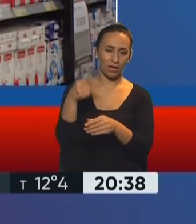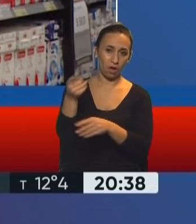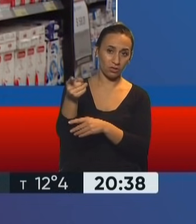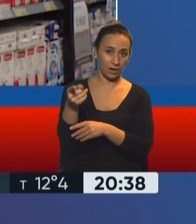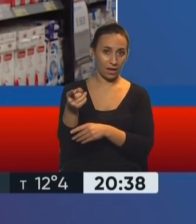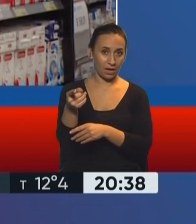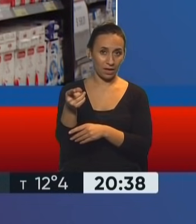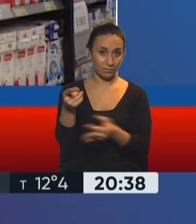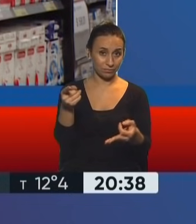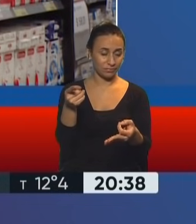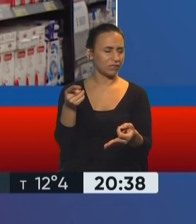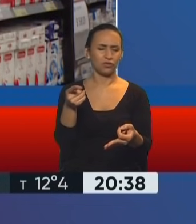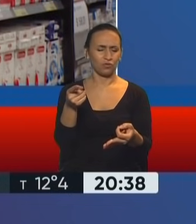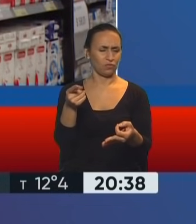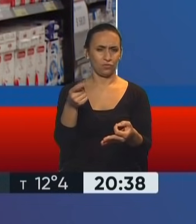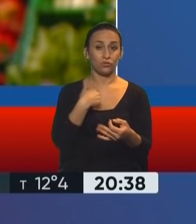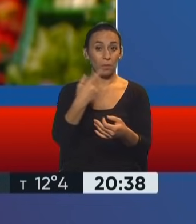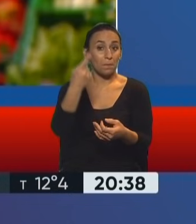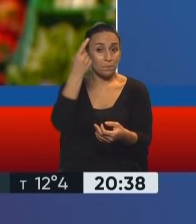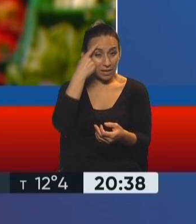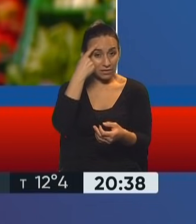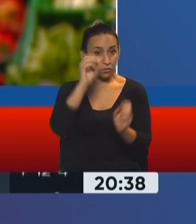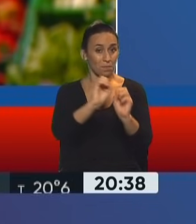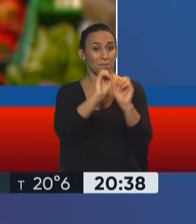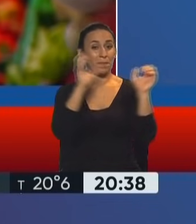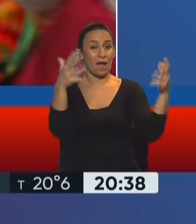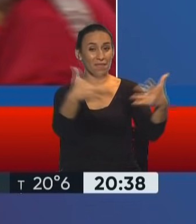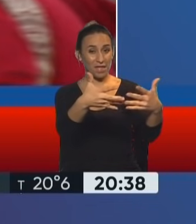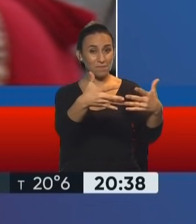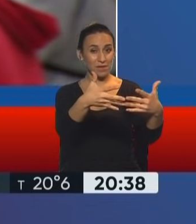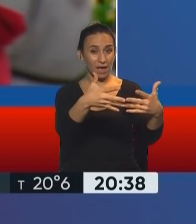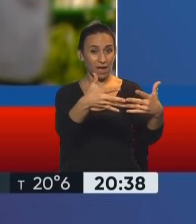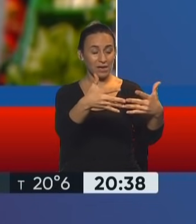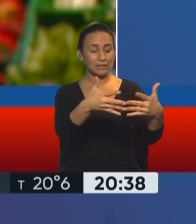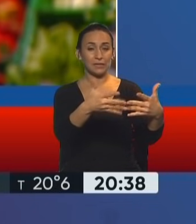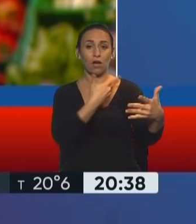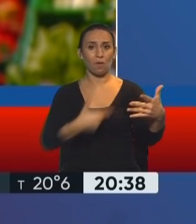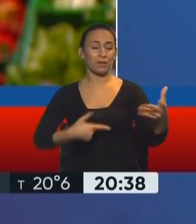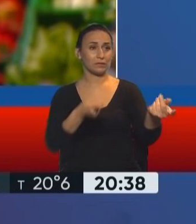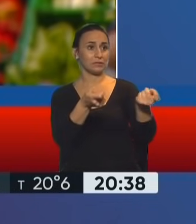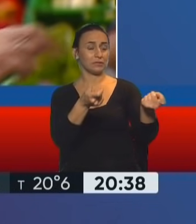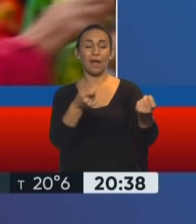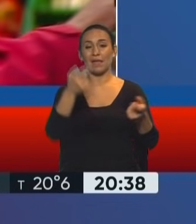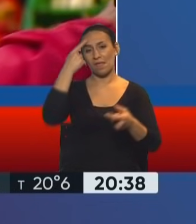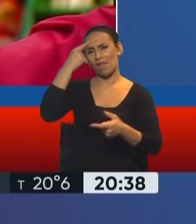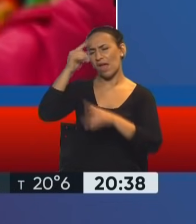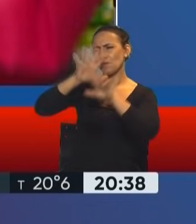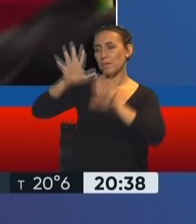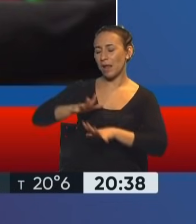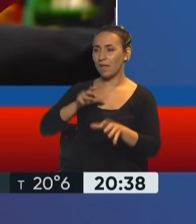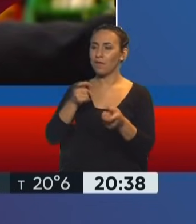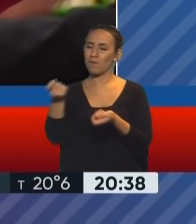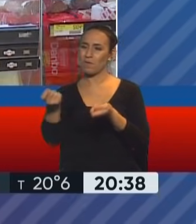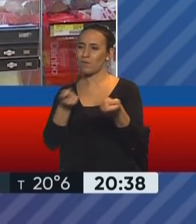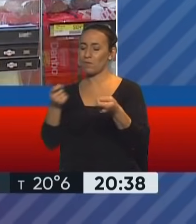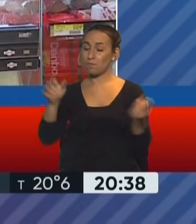yo creo que la pandemia trabó muchísimo la gestión de gobierno, pero que se podía haber hecho mucho más, como dice Felicito y